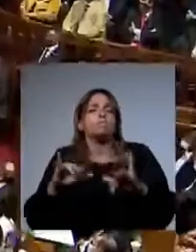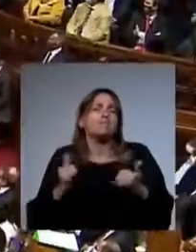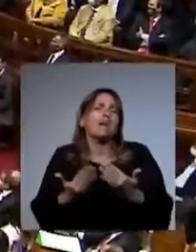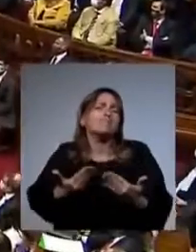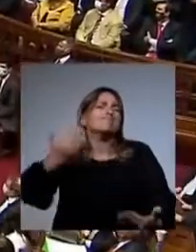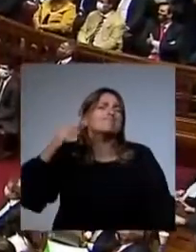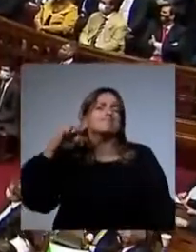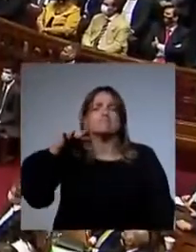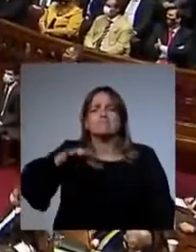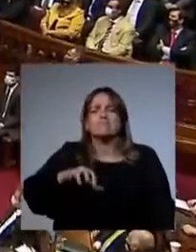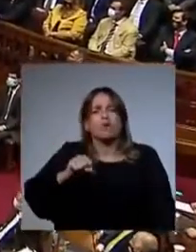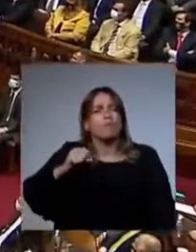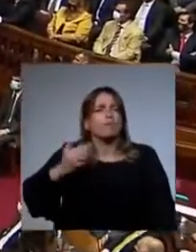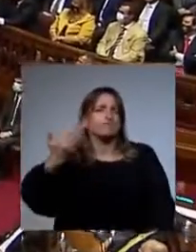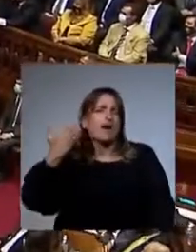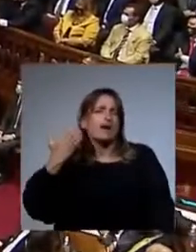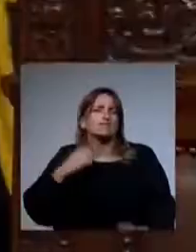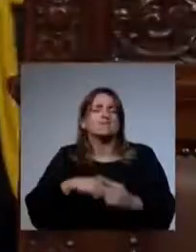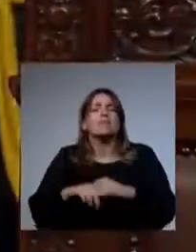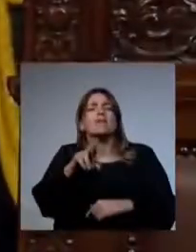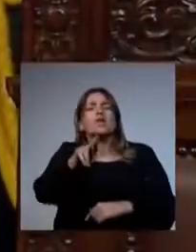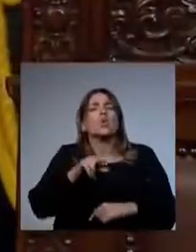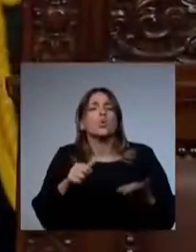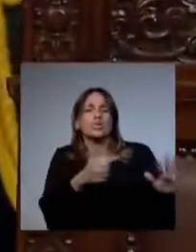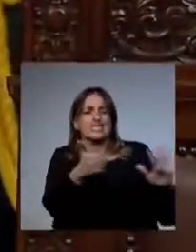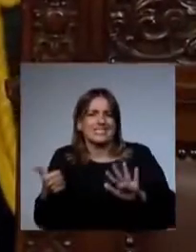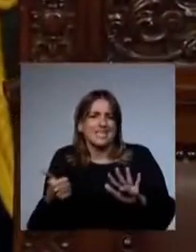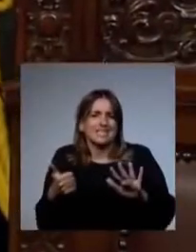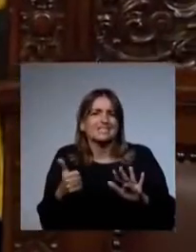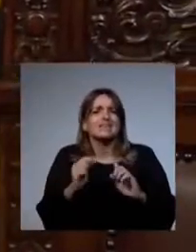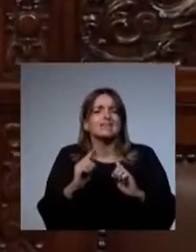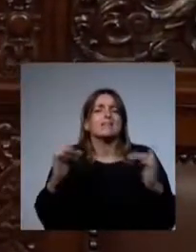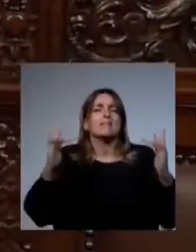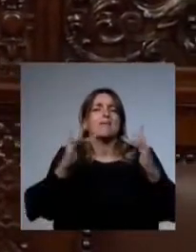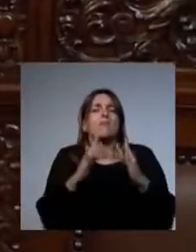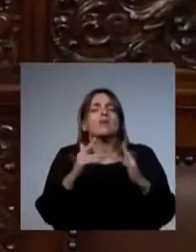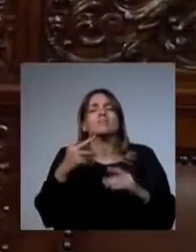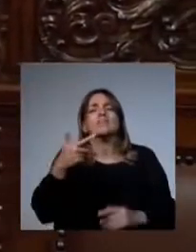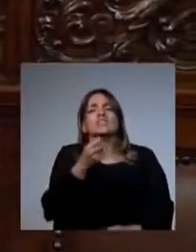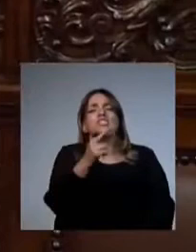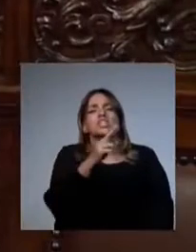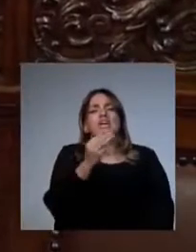promesa electoral de la Ruta 6 y, entre otros, el puente de Charqueada.